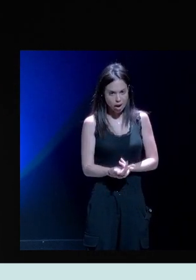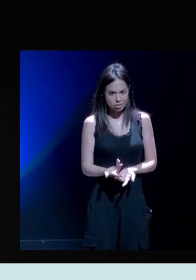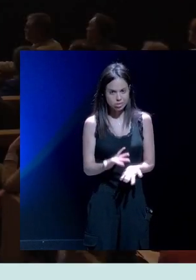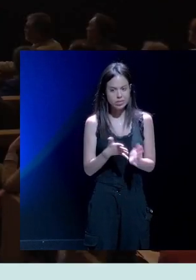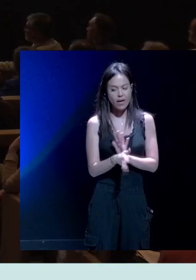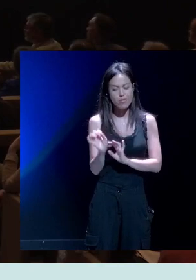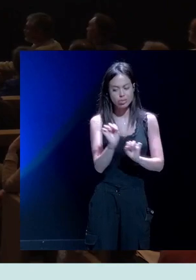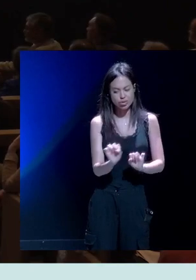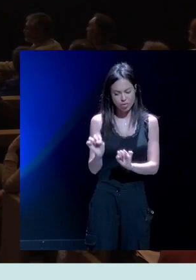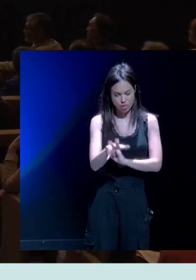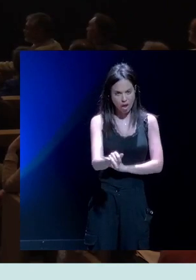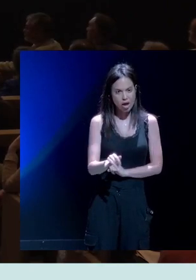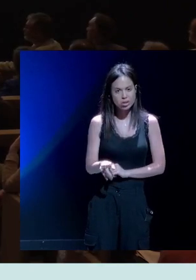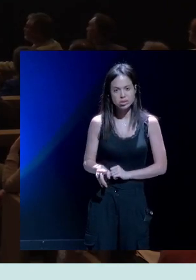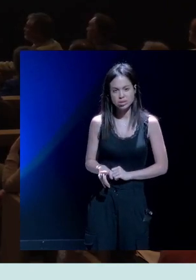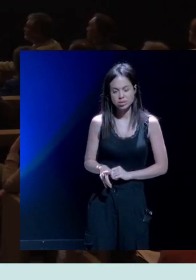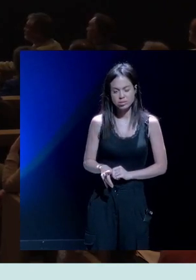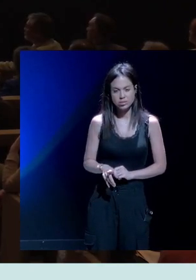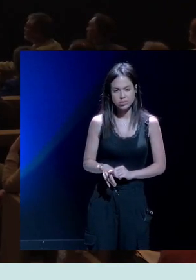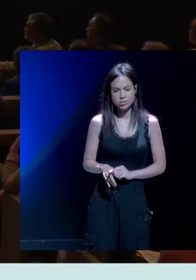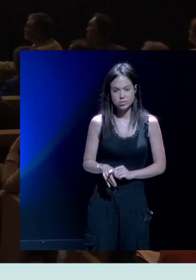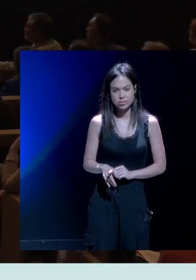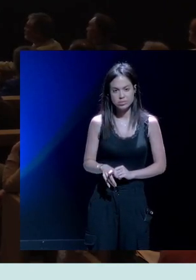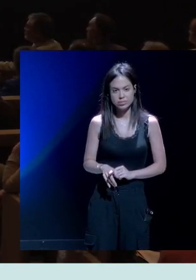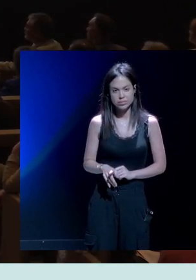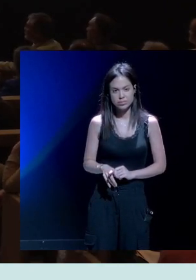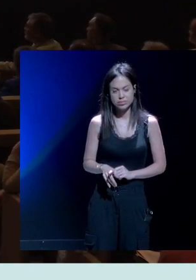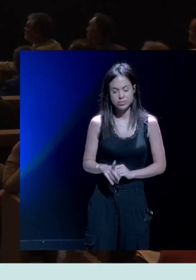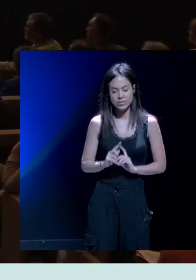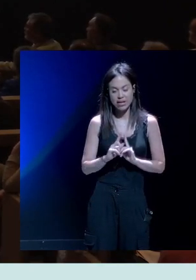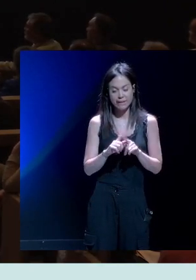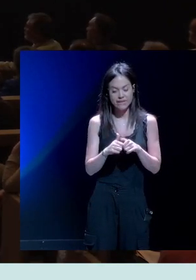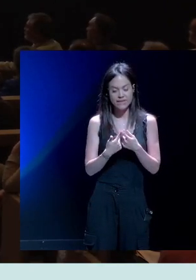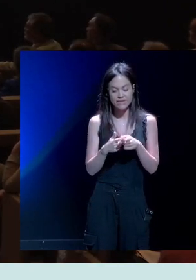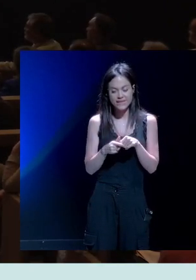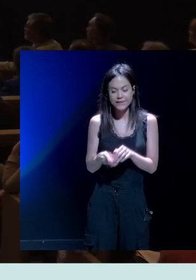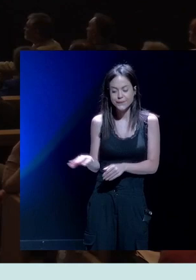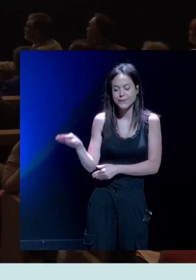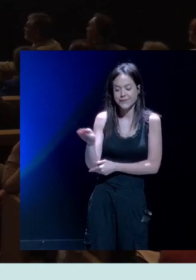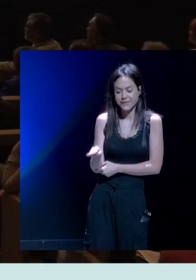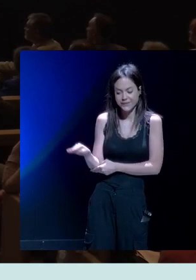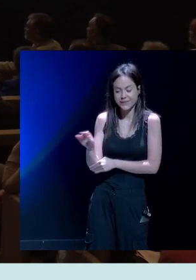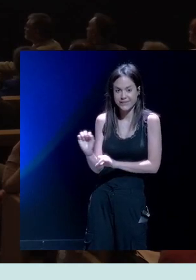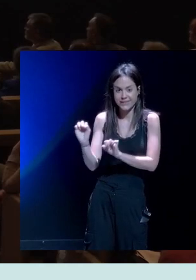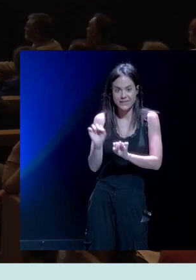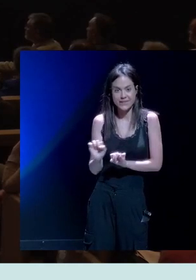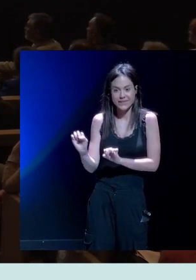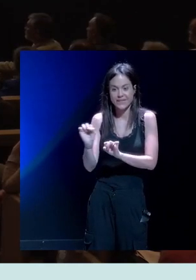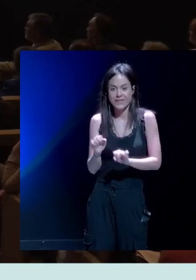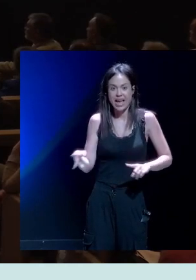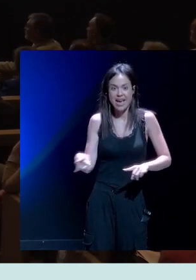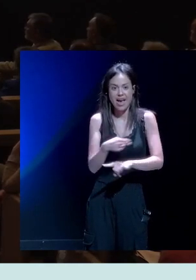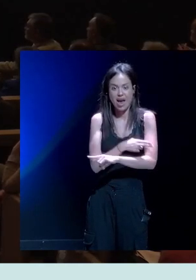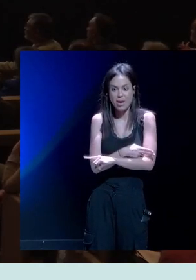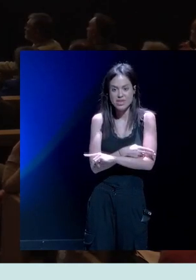protección, y que la familia haga todo lo posible para evitar llevar a sus personas mayores